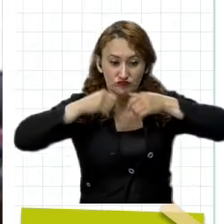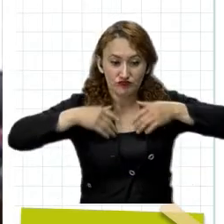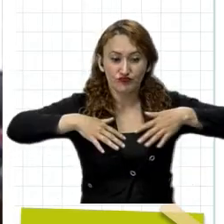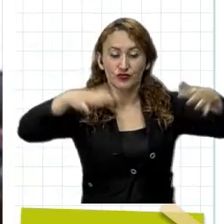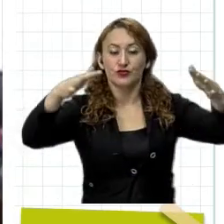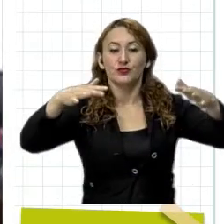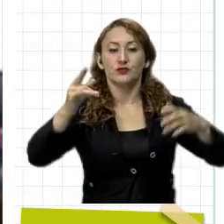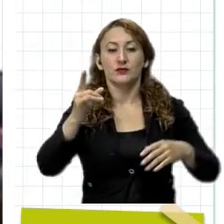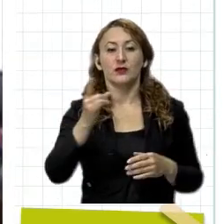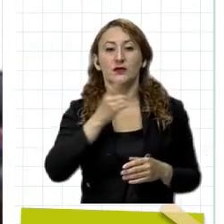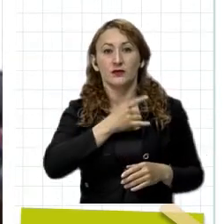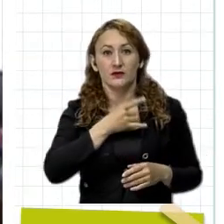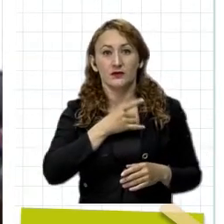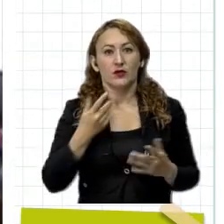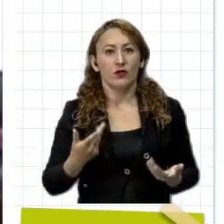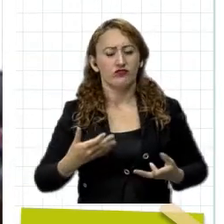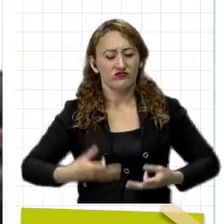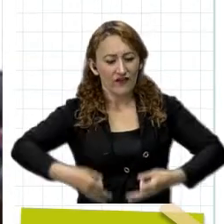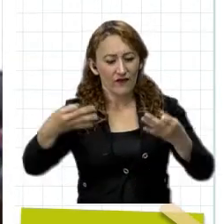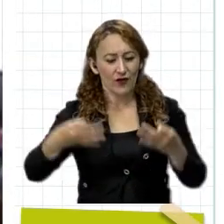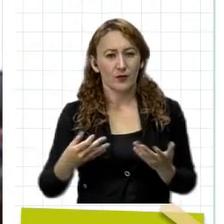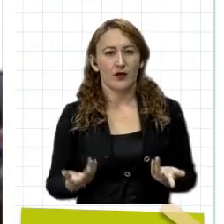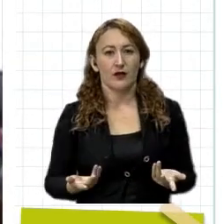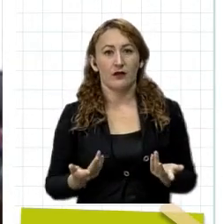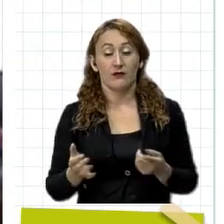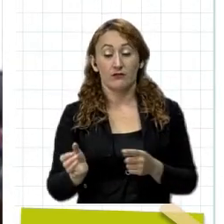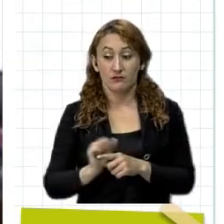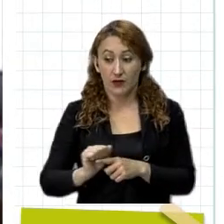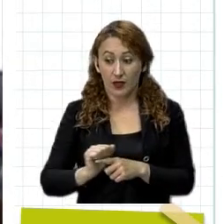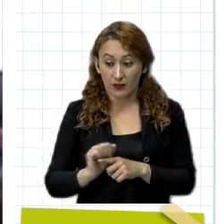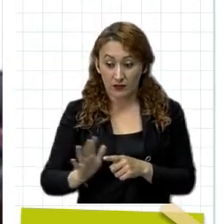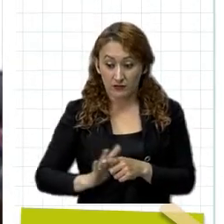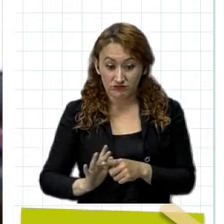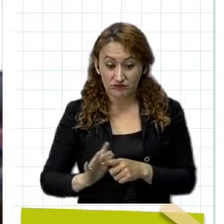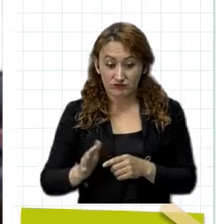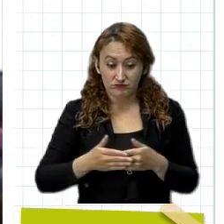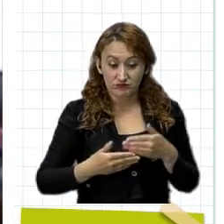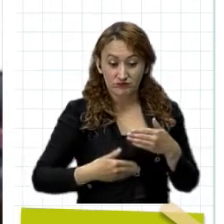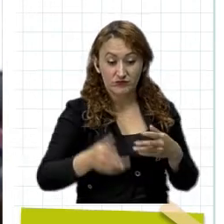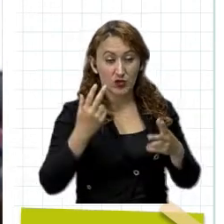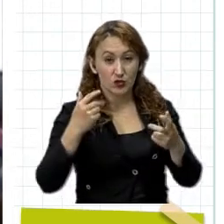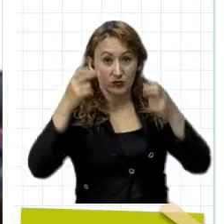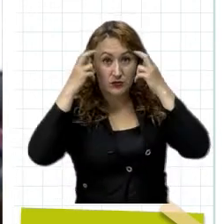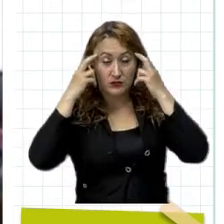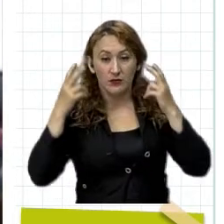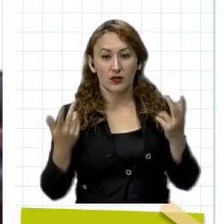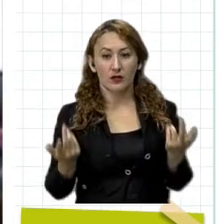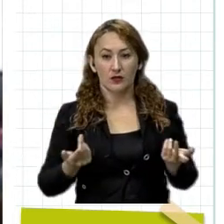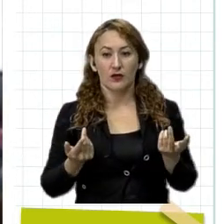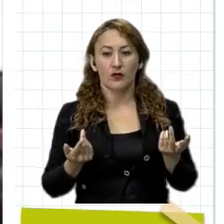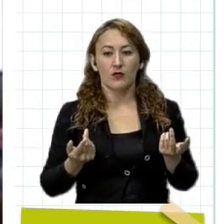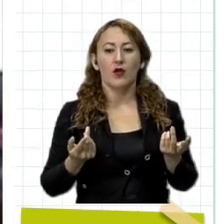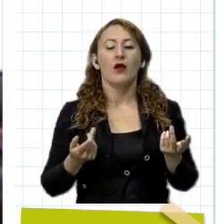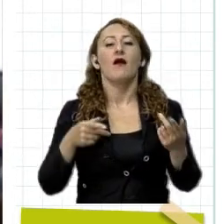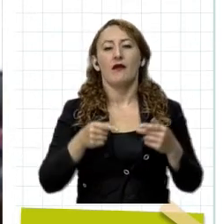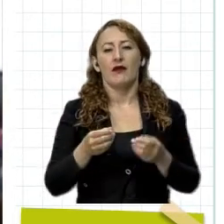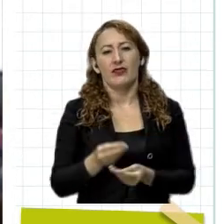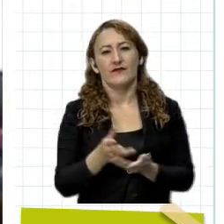en sus definiciones formales, en la práctica y en la transmisión de conocimientos han ignorado esa